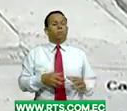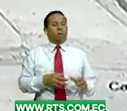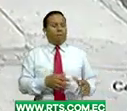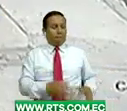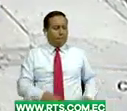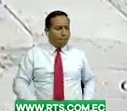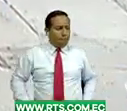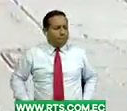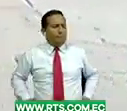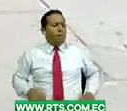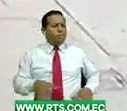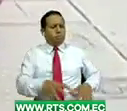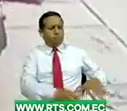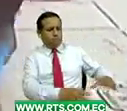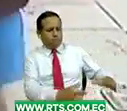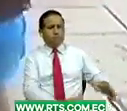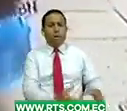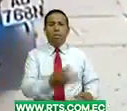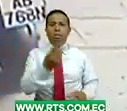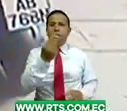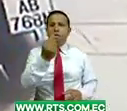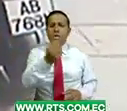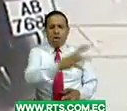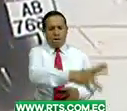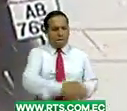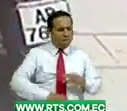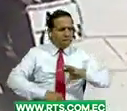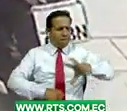sus bolsillos y a llevarse el dinero que llevaba.